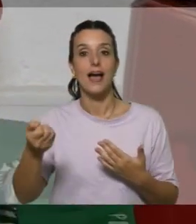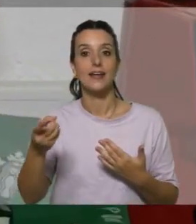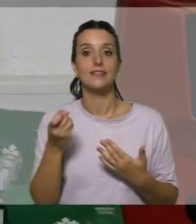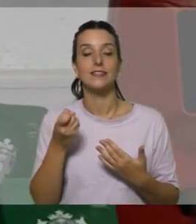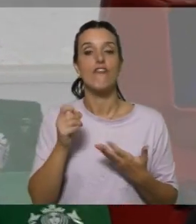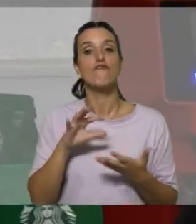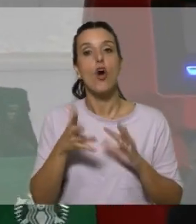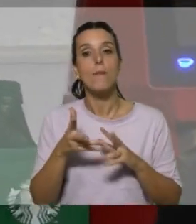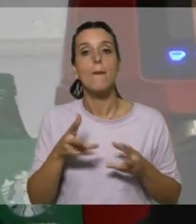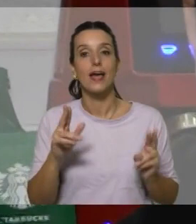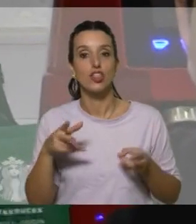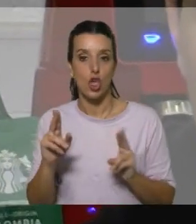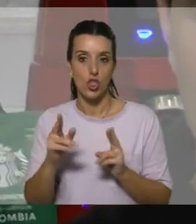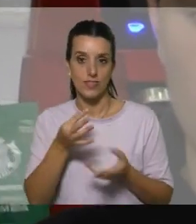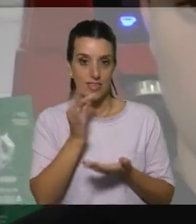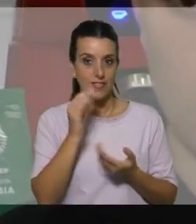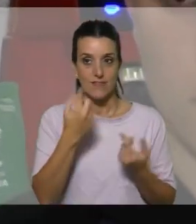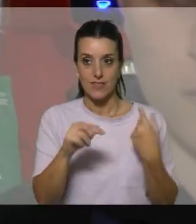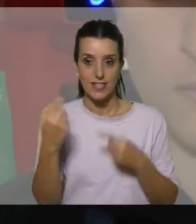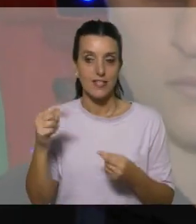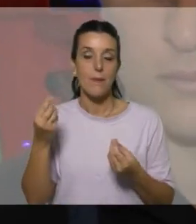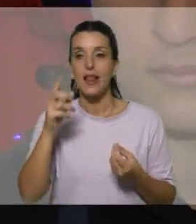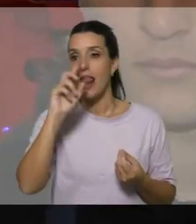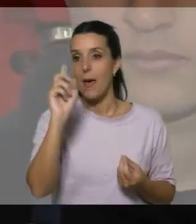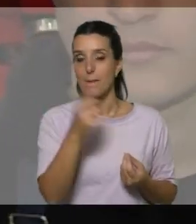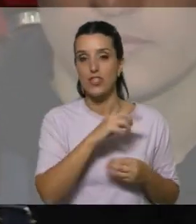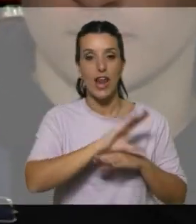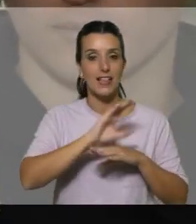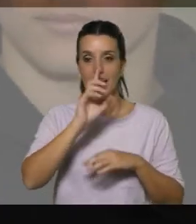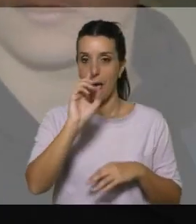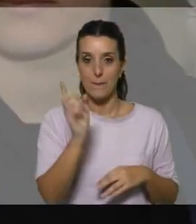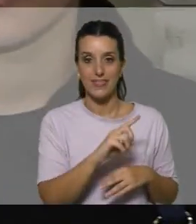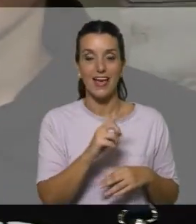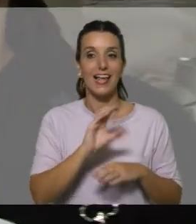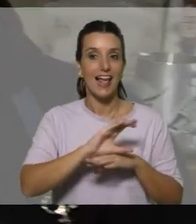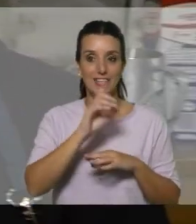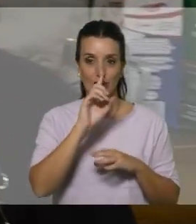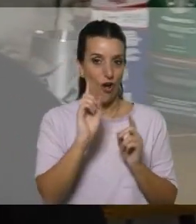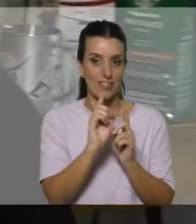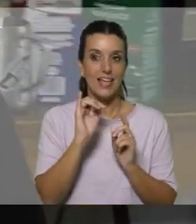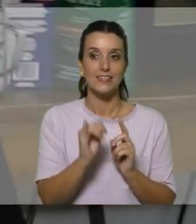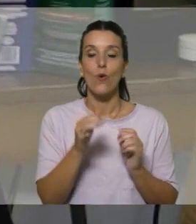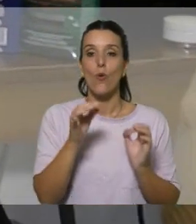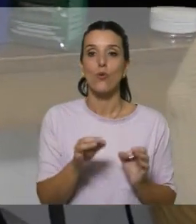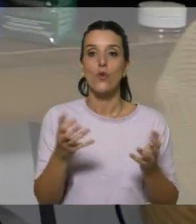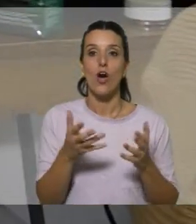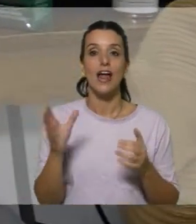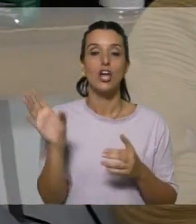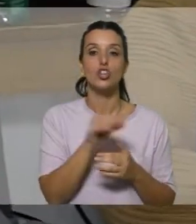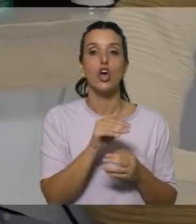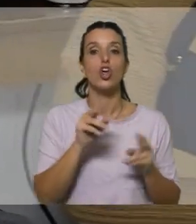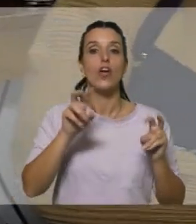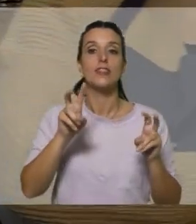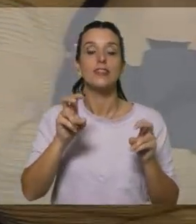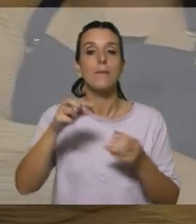diferentes métodos que tiene aquí, como para que una clase rápida. Una clasecita rápida. Bueno, justamente estamos con todo lo que es gravedad, que